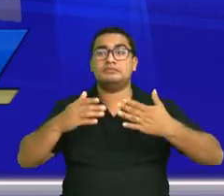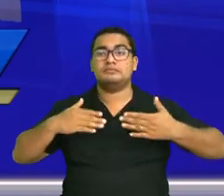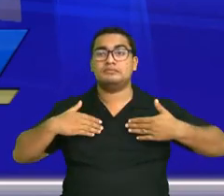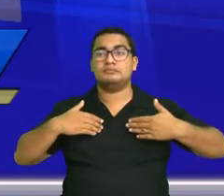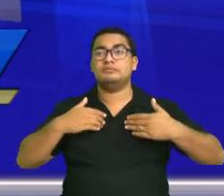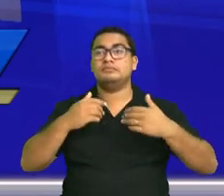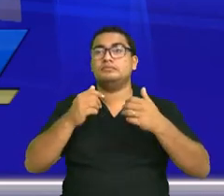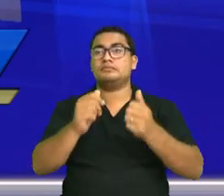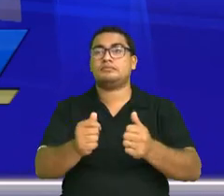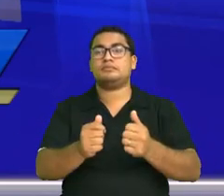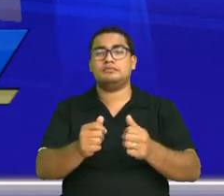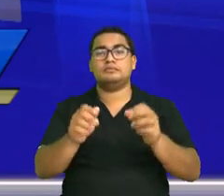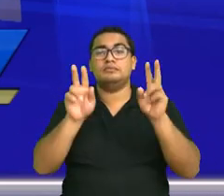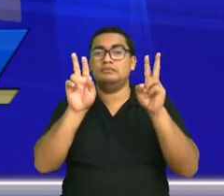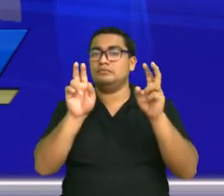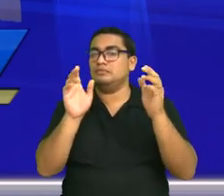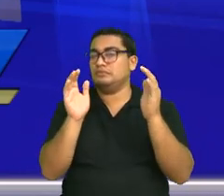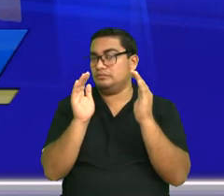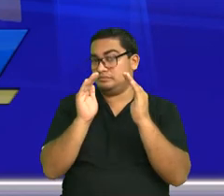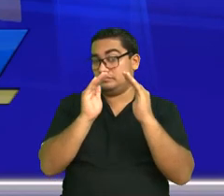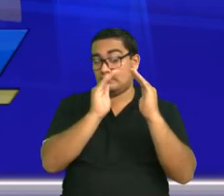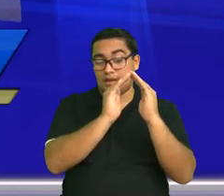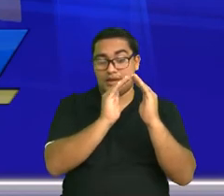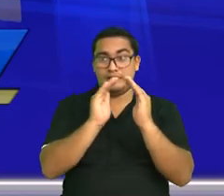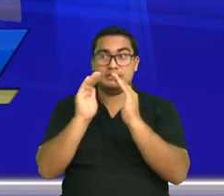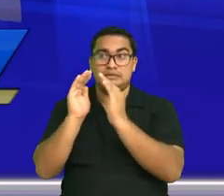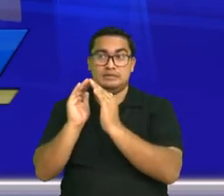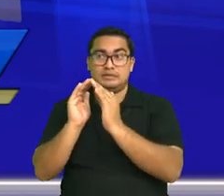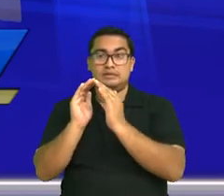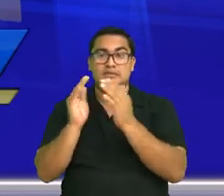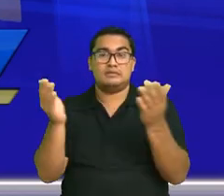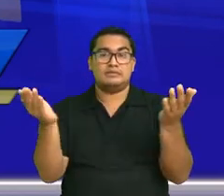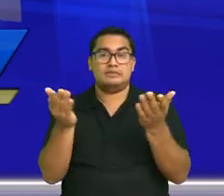salud, en materia de vivienda, desarrollo,